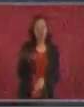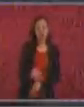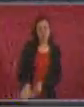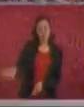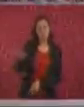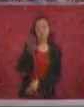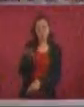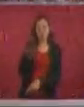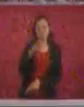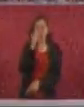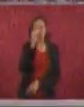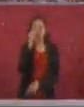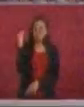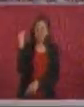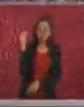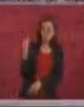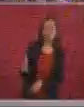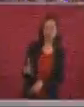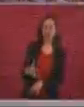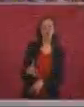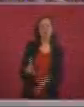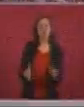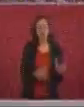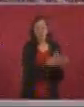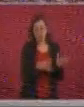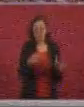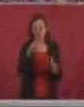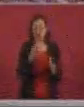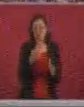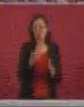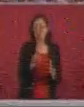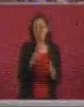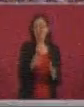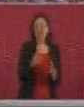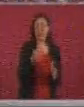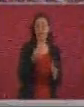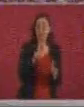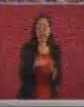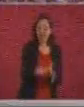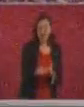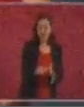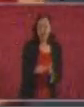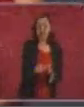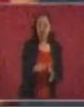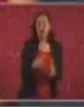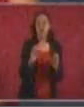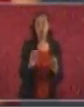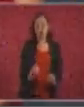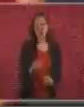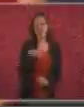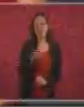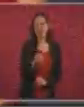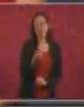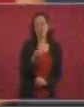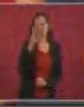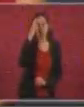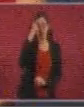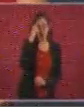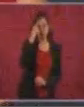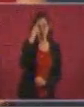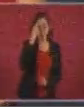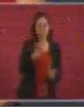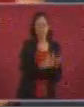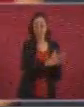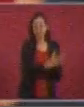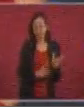que él envió y que le aprobaron como él mismo, como él lo quiso. Entonces, aquí está un poco lejos, pero hay